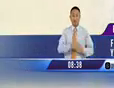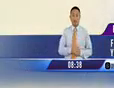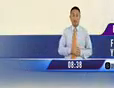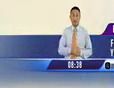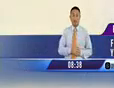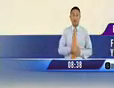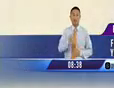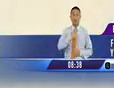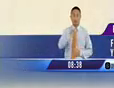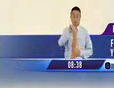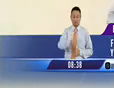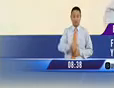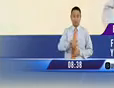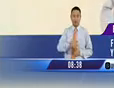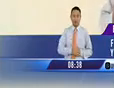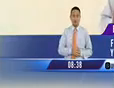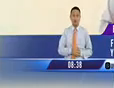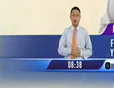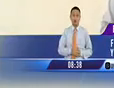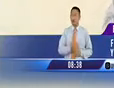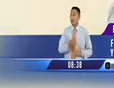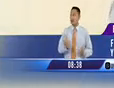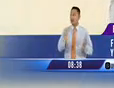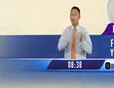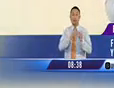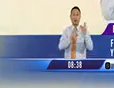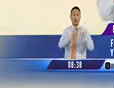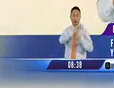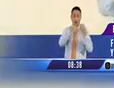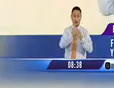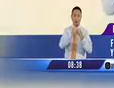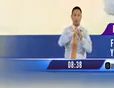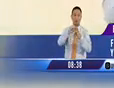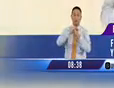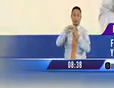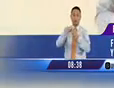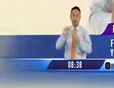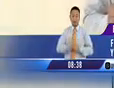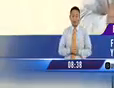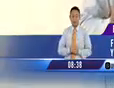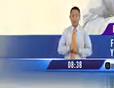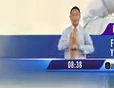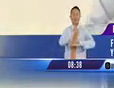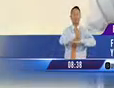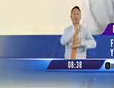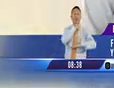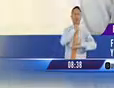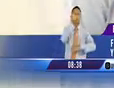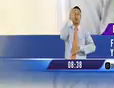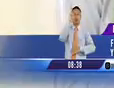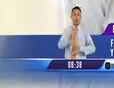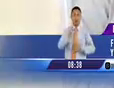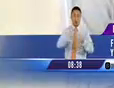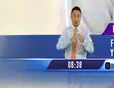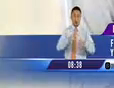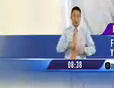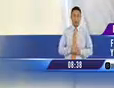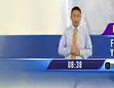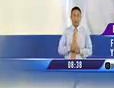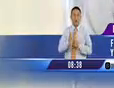eso yo me quedo. Les vuelvo a invitar a todos ustedes, amigos televidentes. Plaza Cívica Eloy El Farro, acá en el sur de Quito,